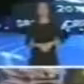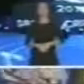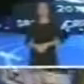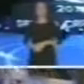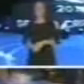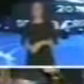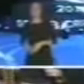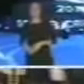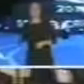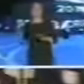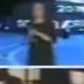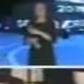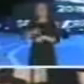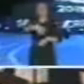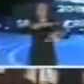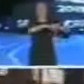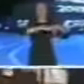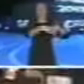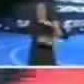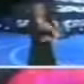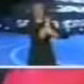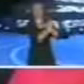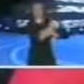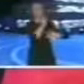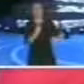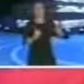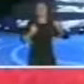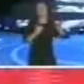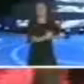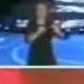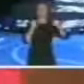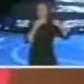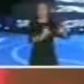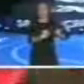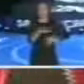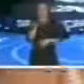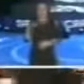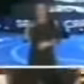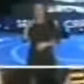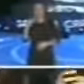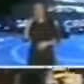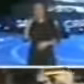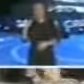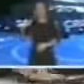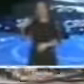Que ellos confían.